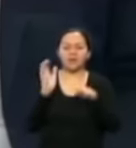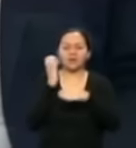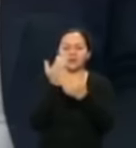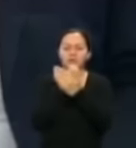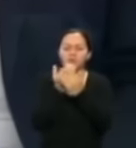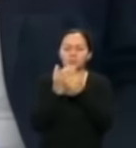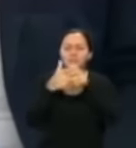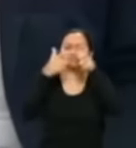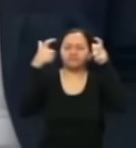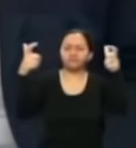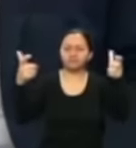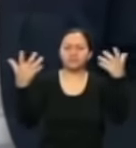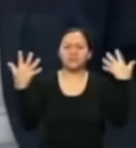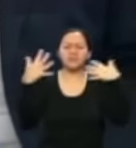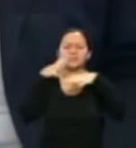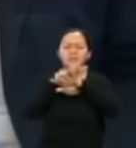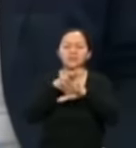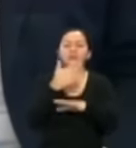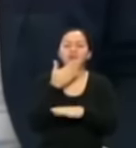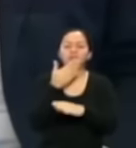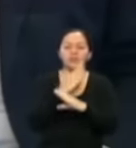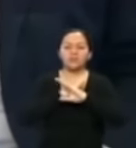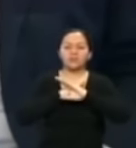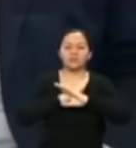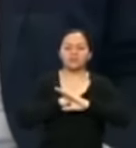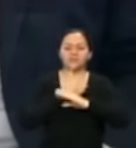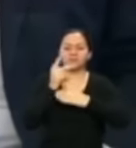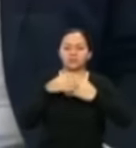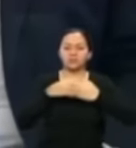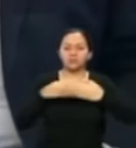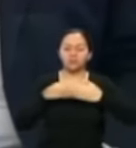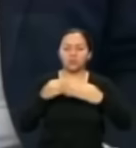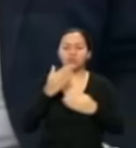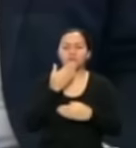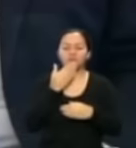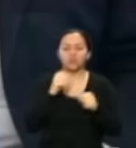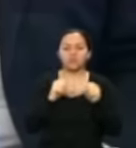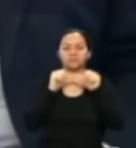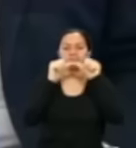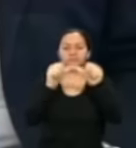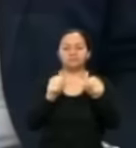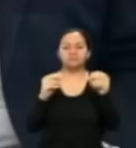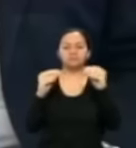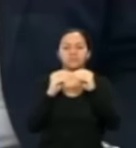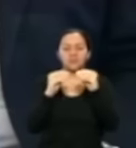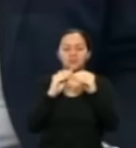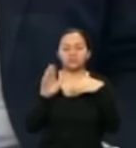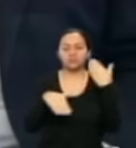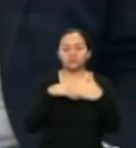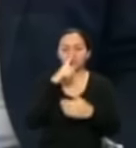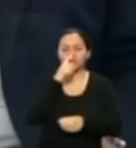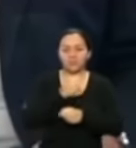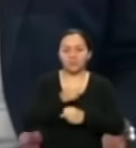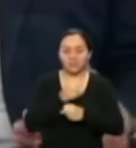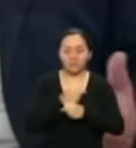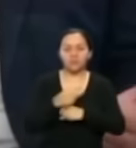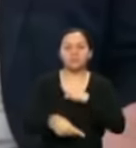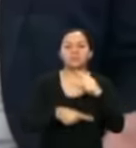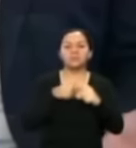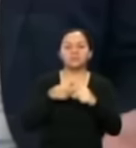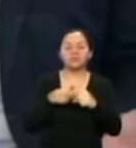que busca defender el régimen de dolarización, mantener los niveles de empleo y